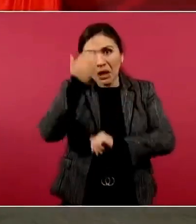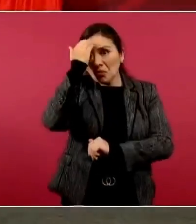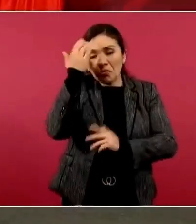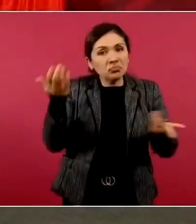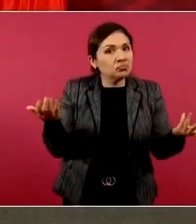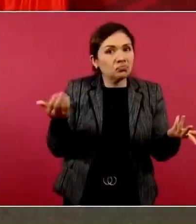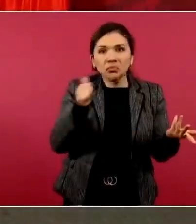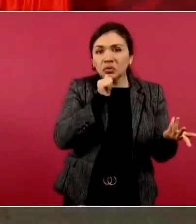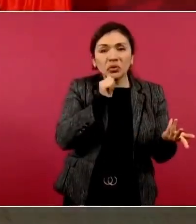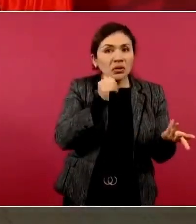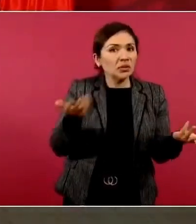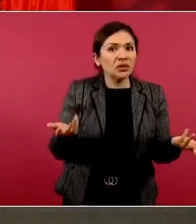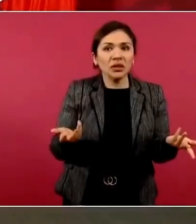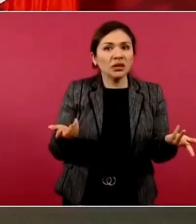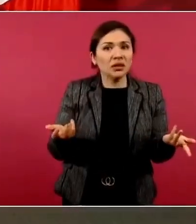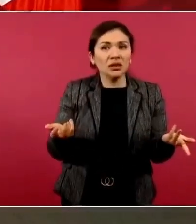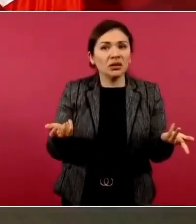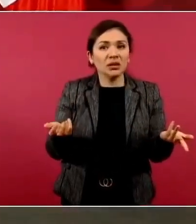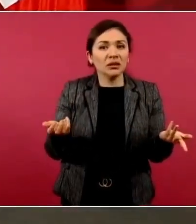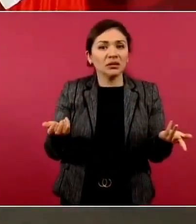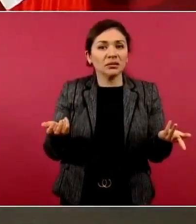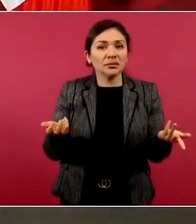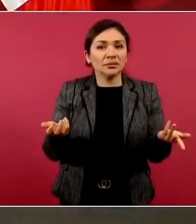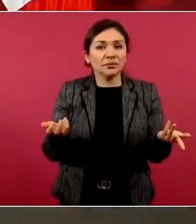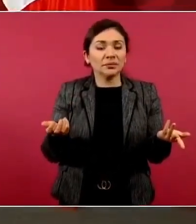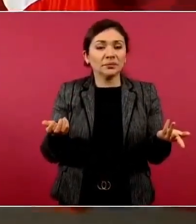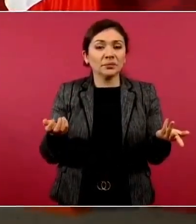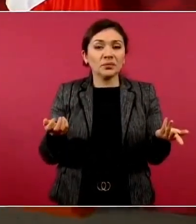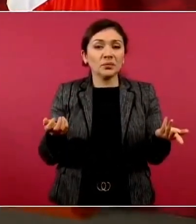mucho. ¿Sí? Y es